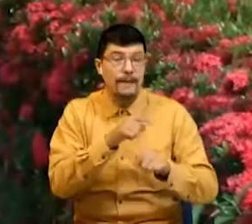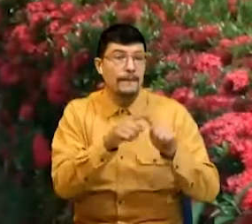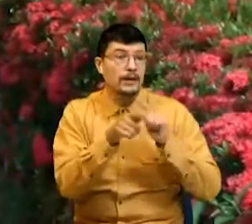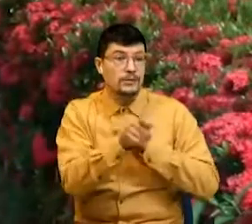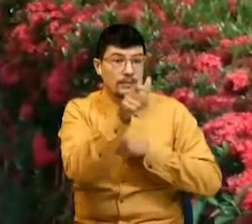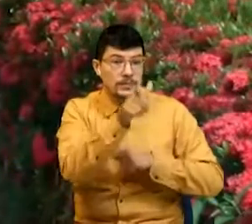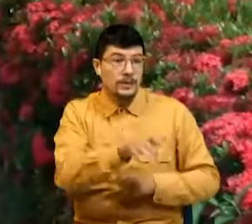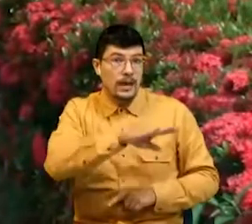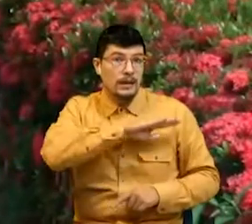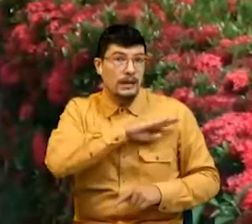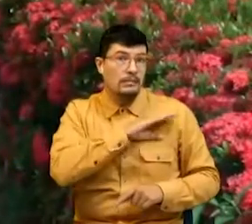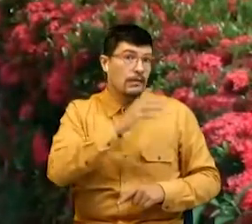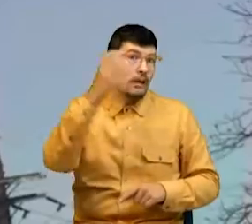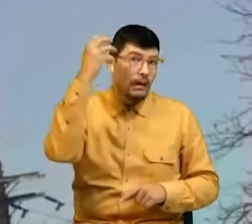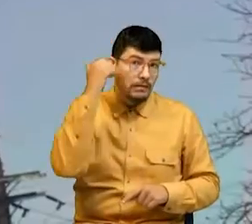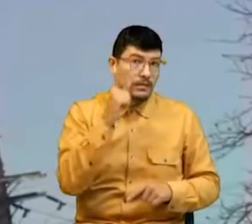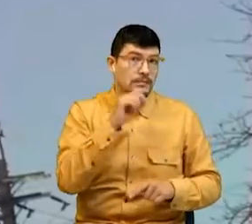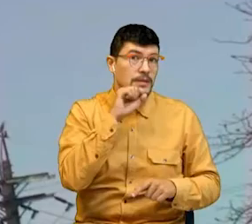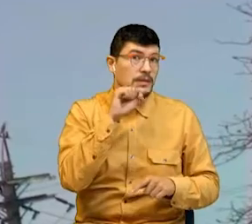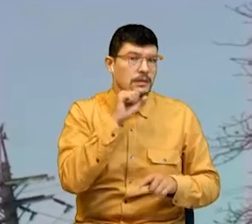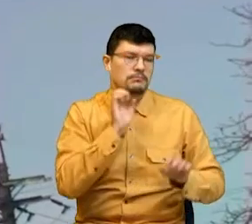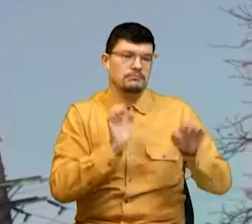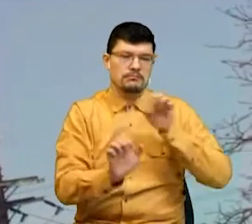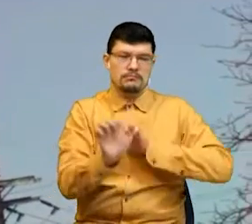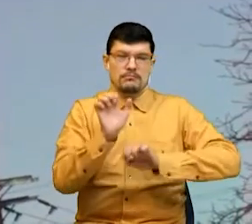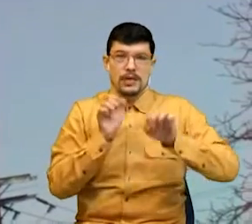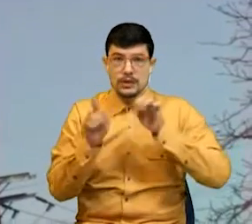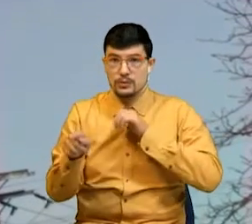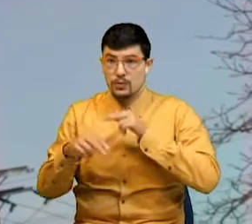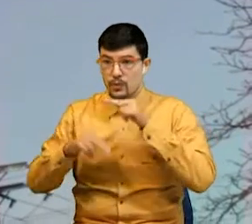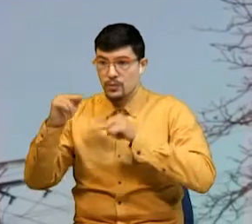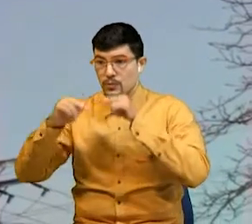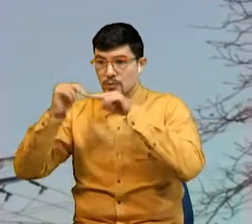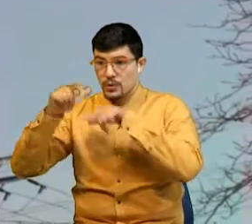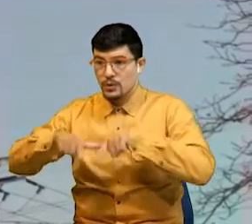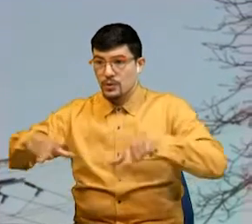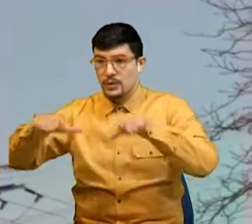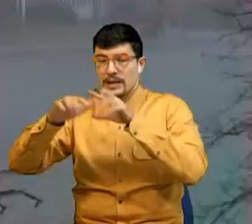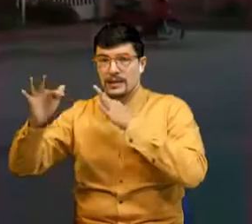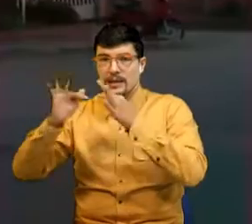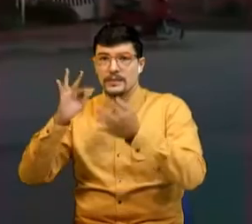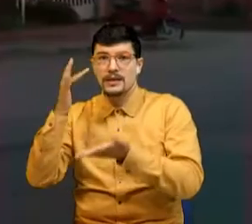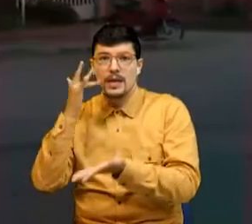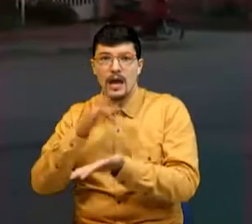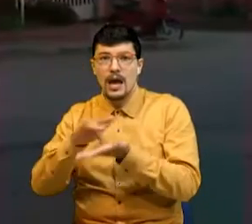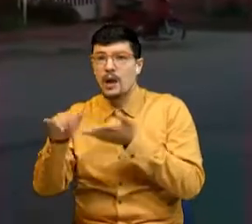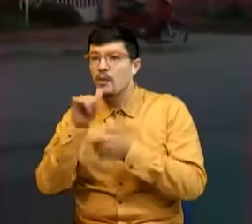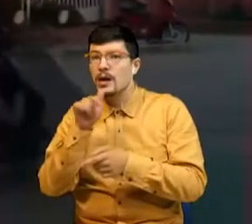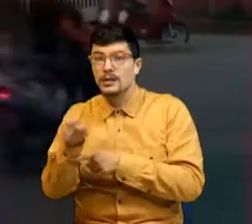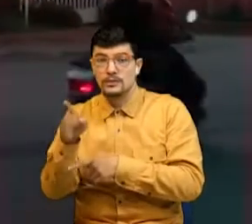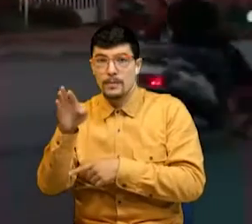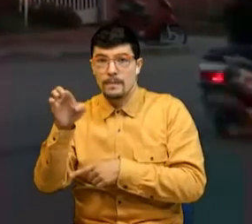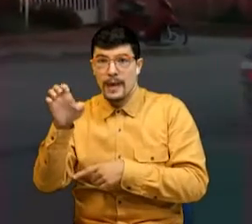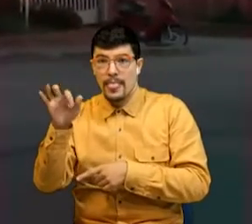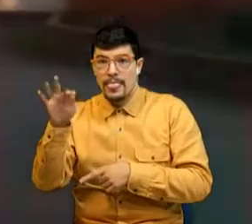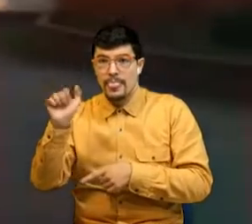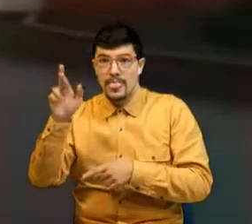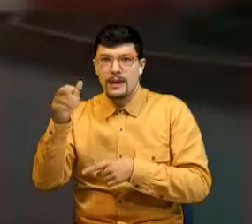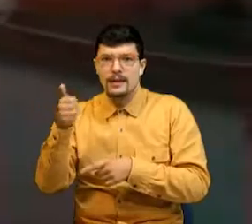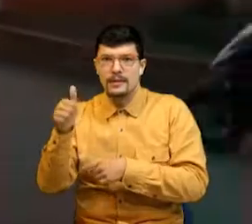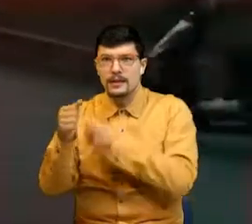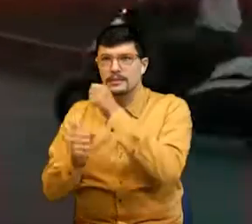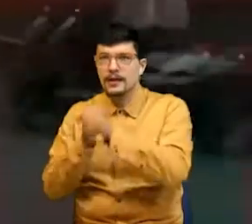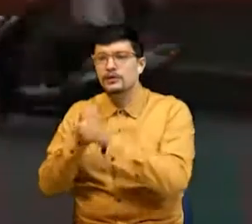el saliente, se defiende. La construcción de la planta de tratamiento de aguas residuales Petar en Barranca Bermeja en 10 años solo ha avanzado en